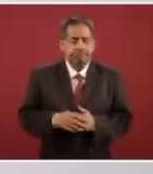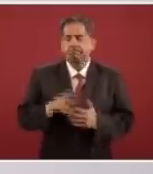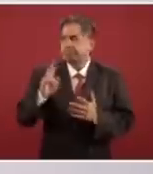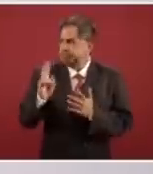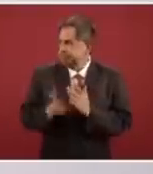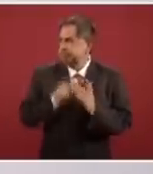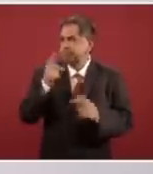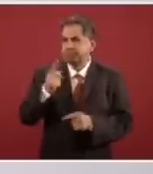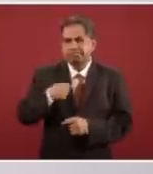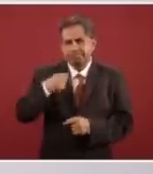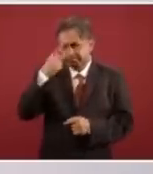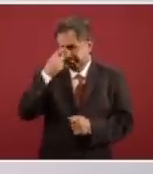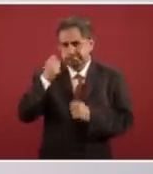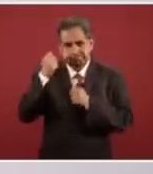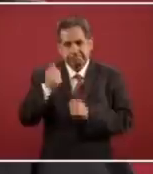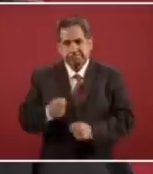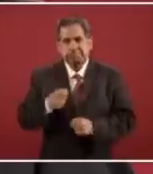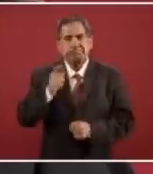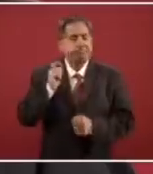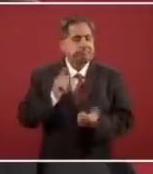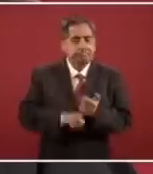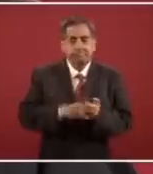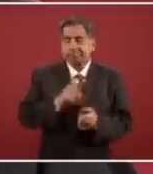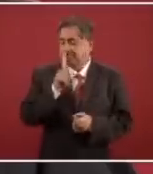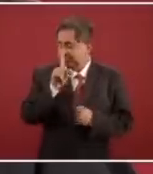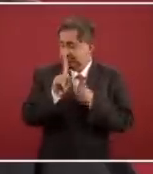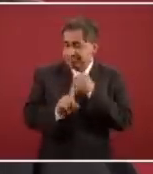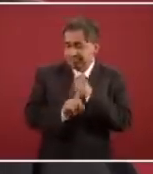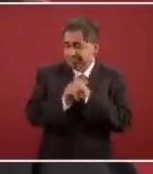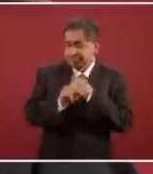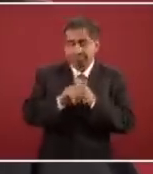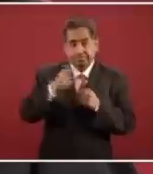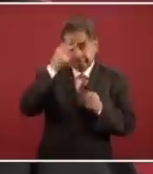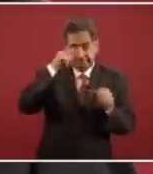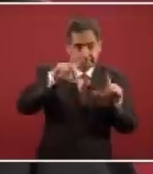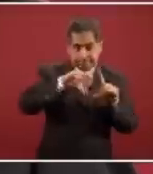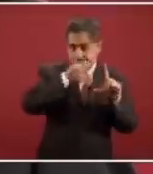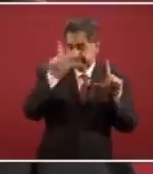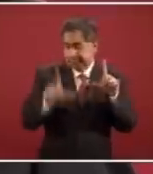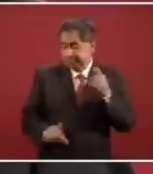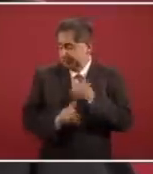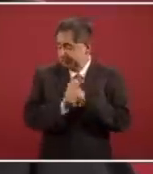reafirma de que el principal problema del país